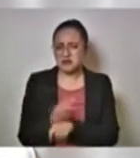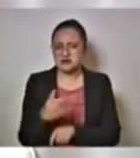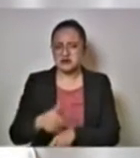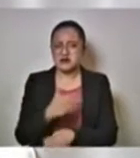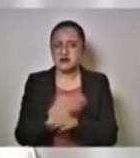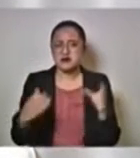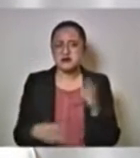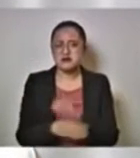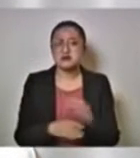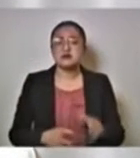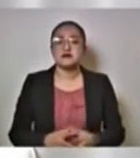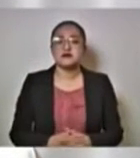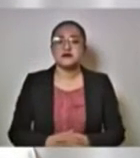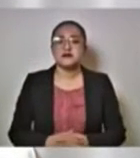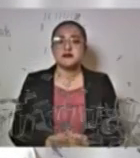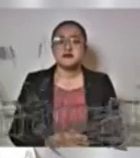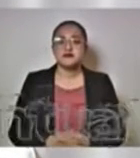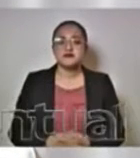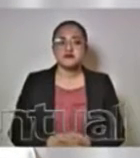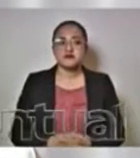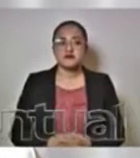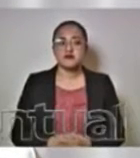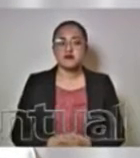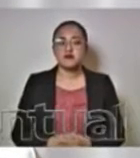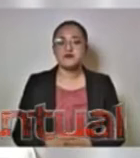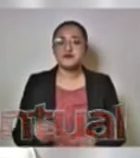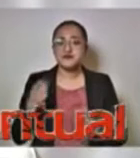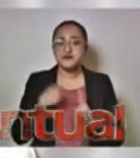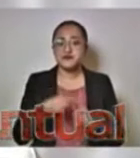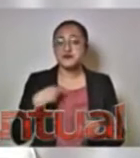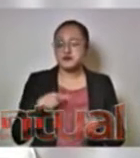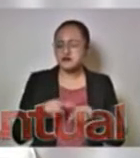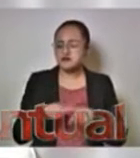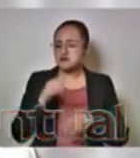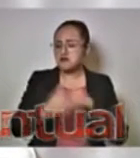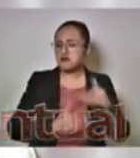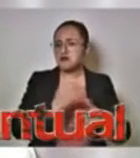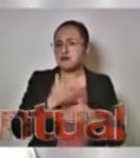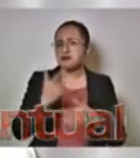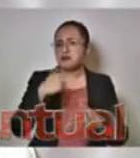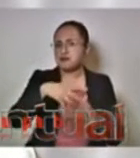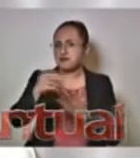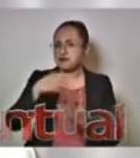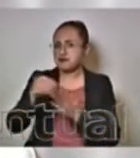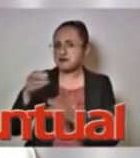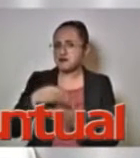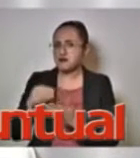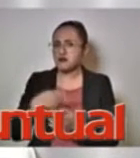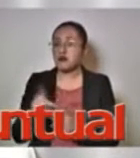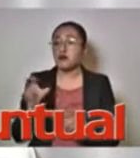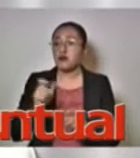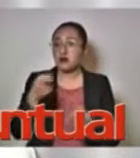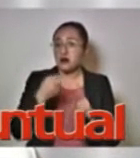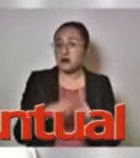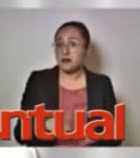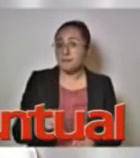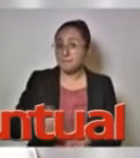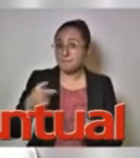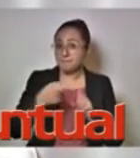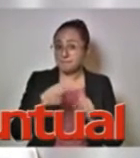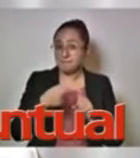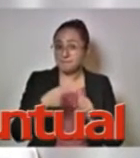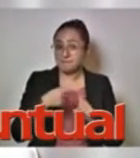cosas empezamos a seguir el contagio desde que apareció el primer